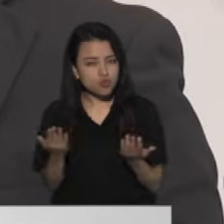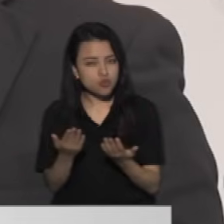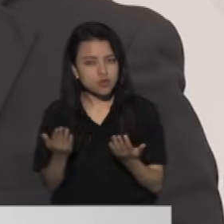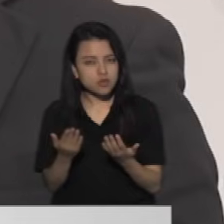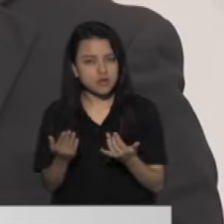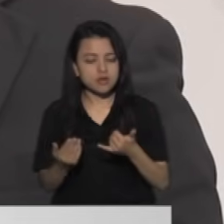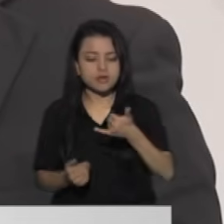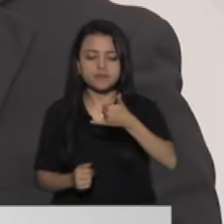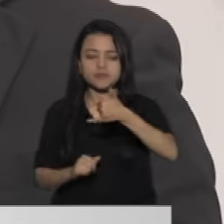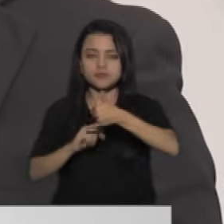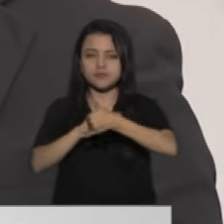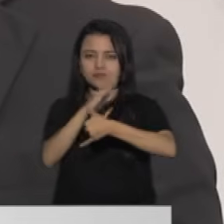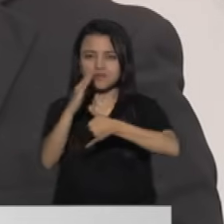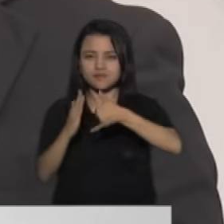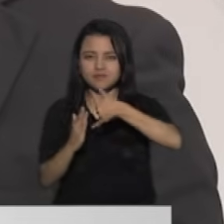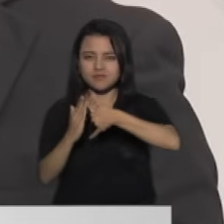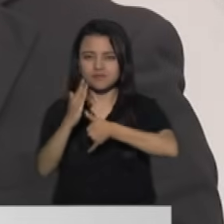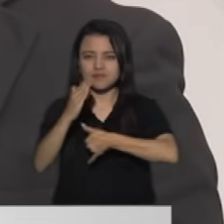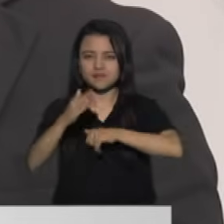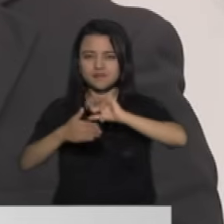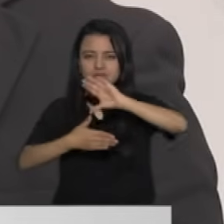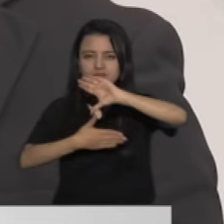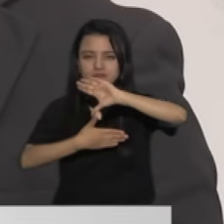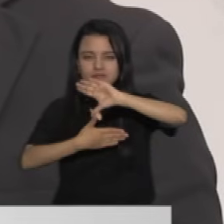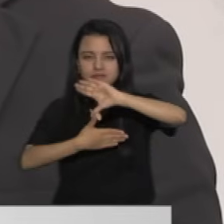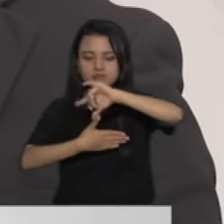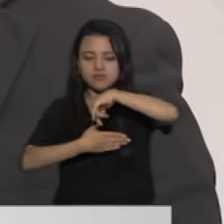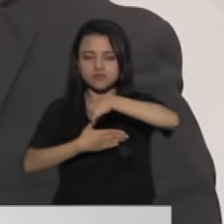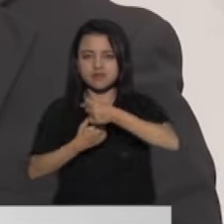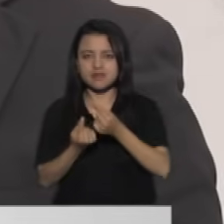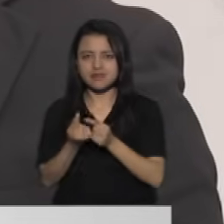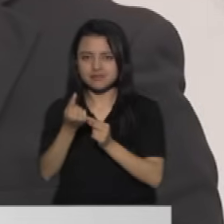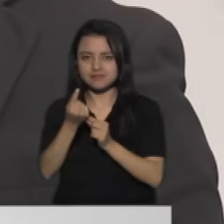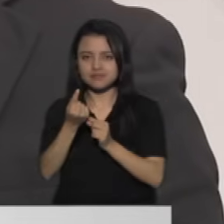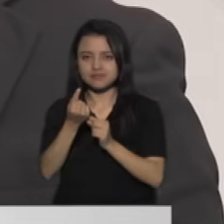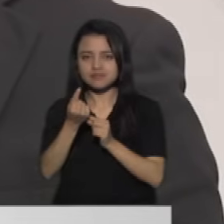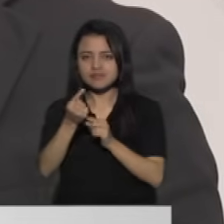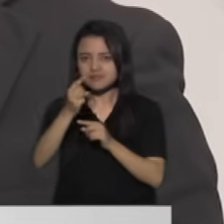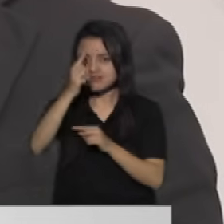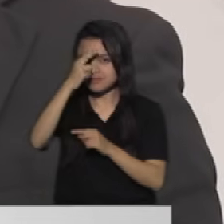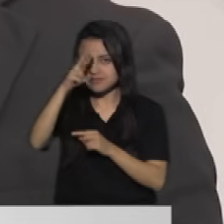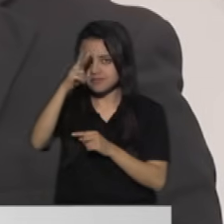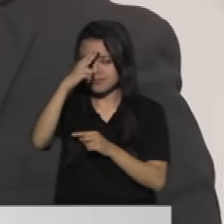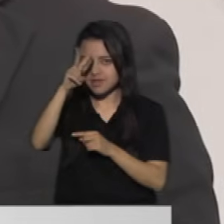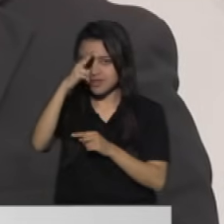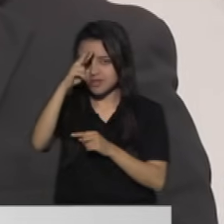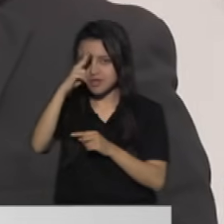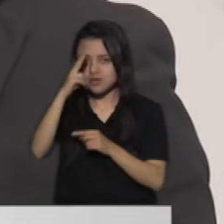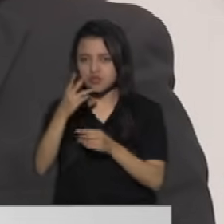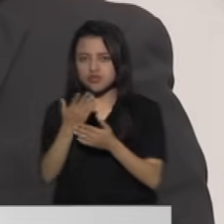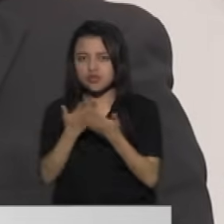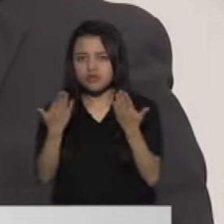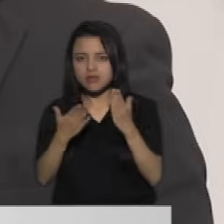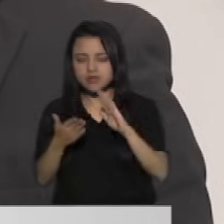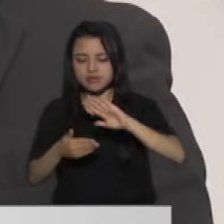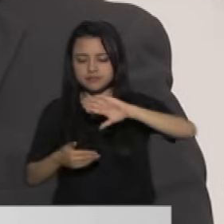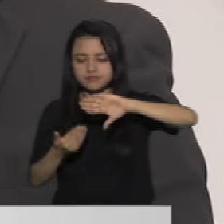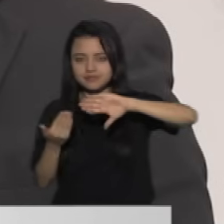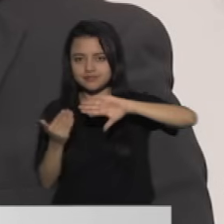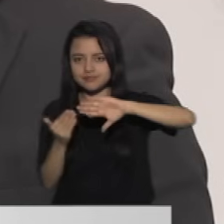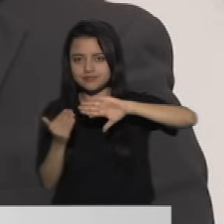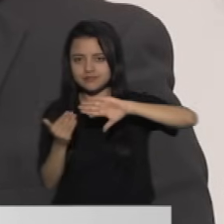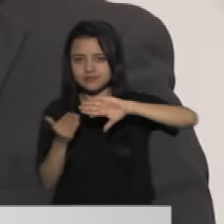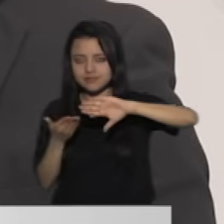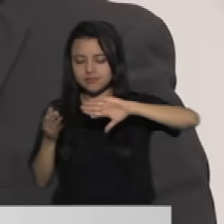Estados Unidos con México, personas que los entregaban a unos coyotes por la frontera de Tijuana. El